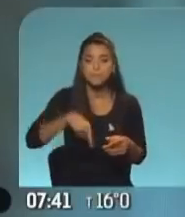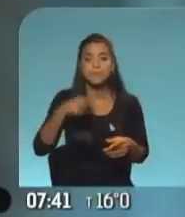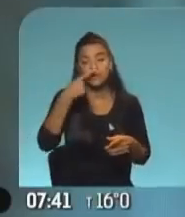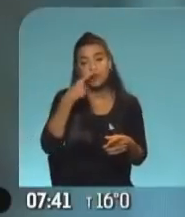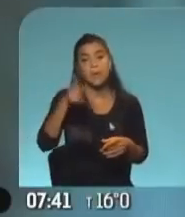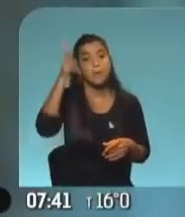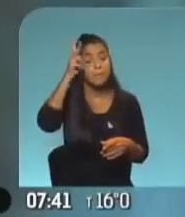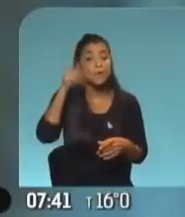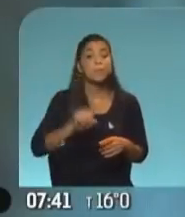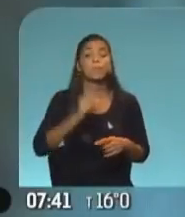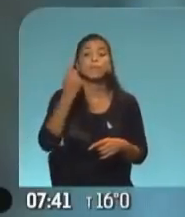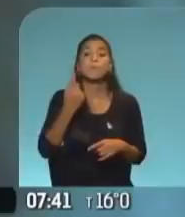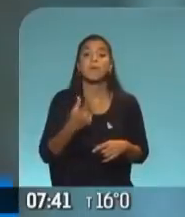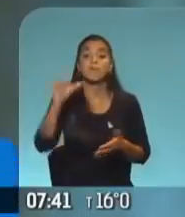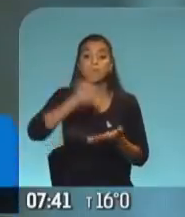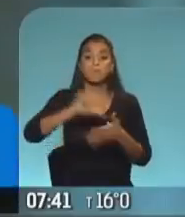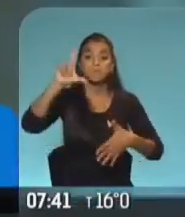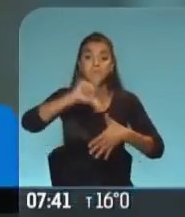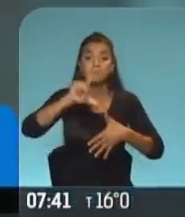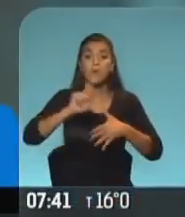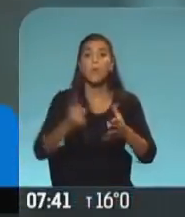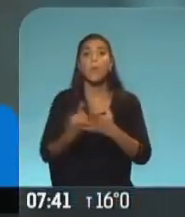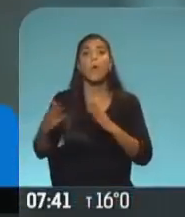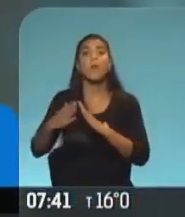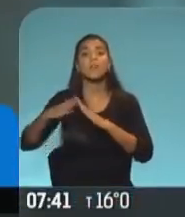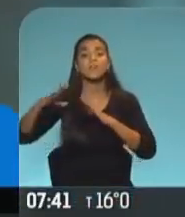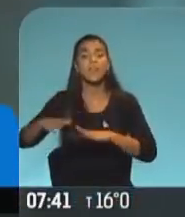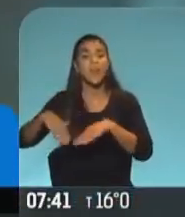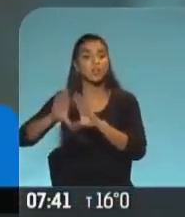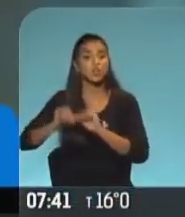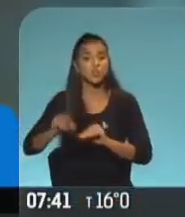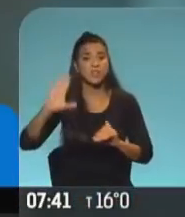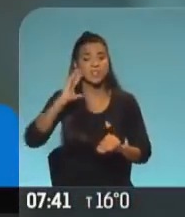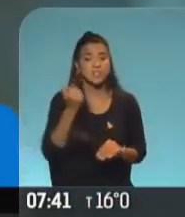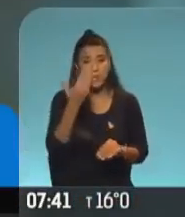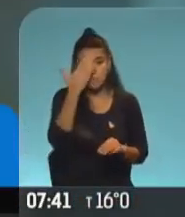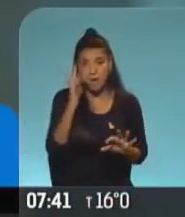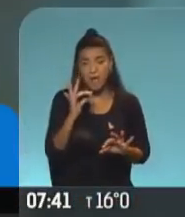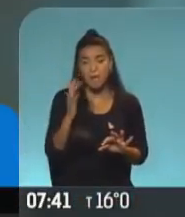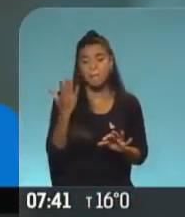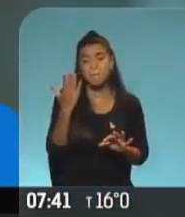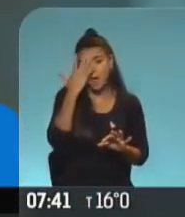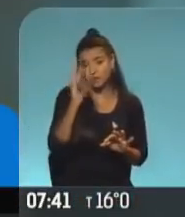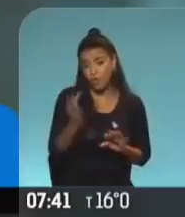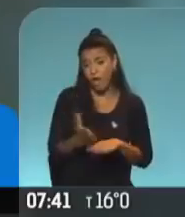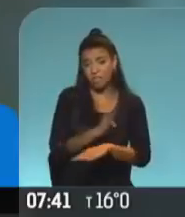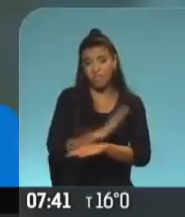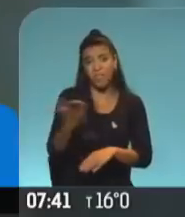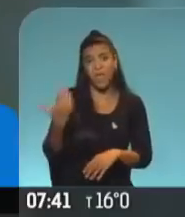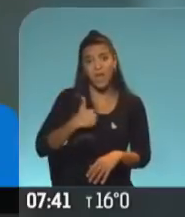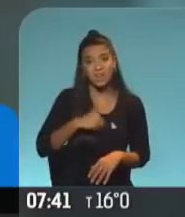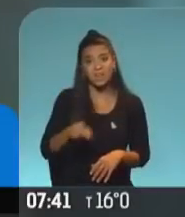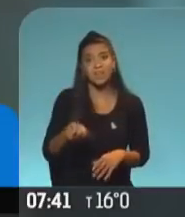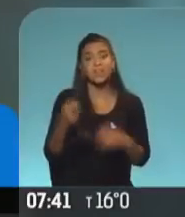fue el primer país latinoamericano en declarar la cuarentena total. El 16 de marzo declaró la cuarentena antes que Argentina, antes que la mayor parte de los países, lo cual